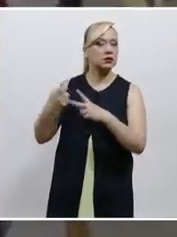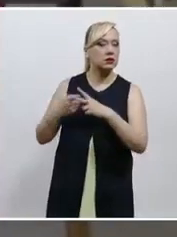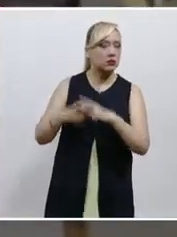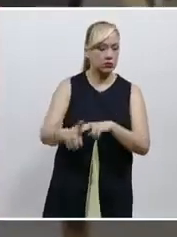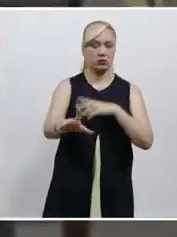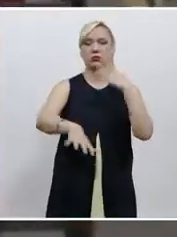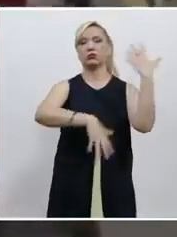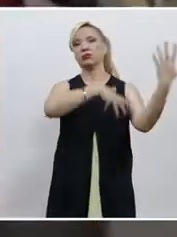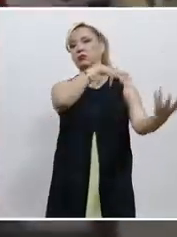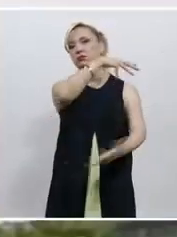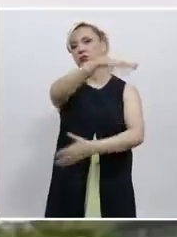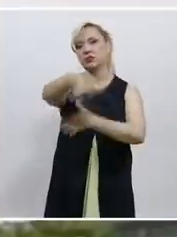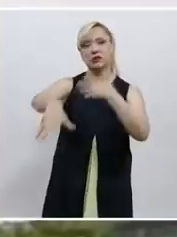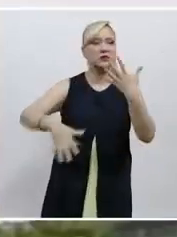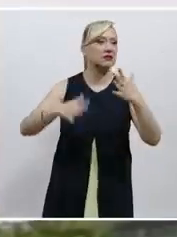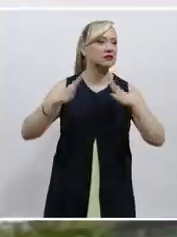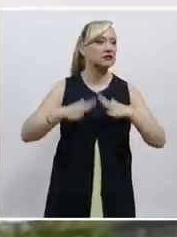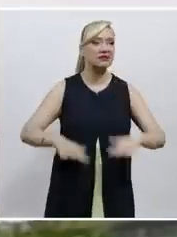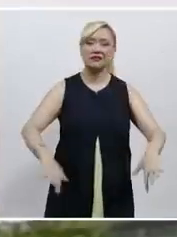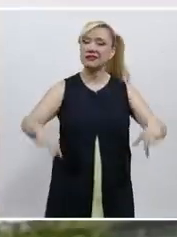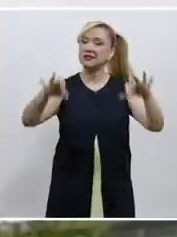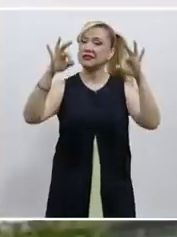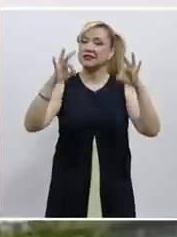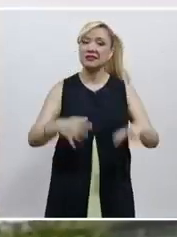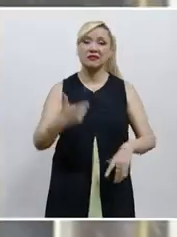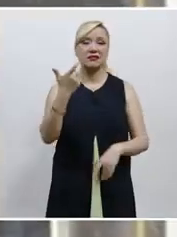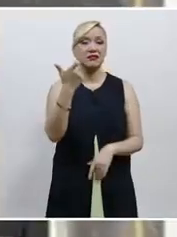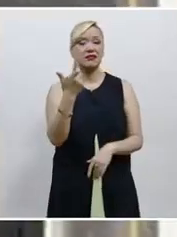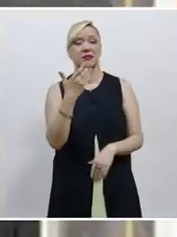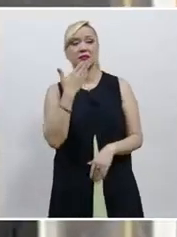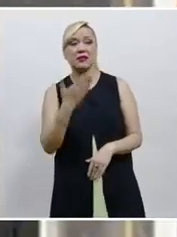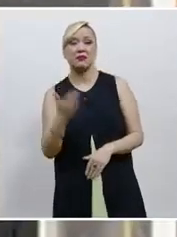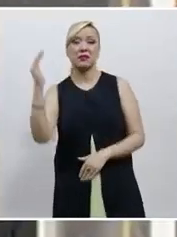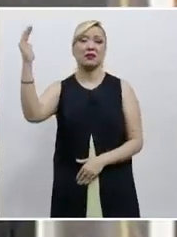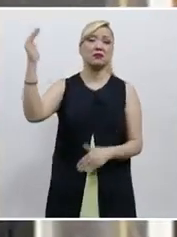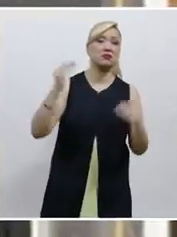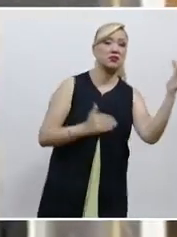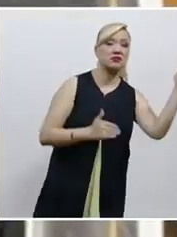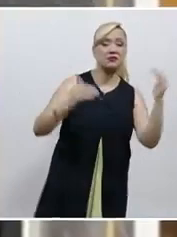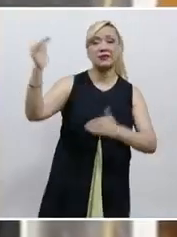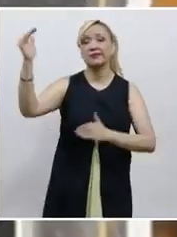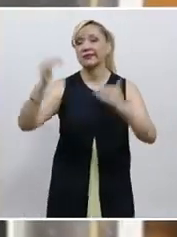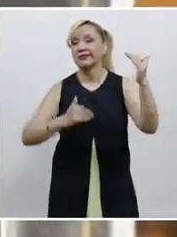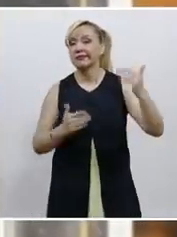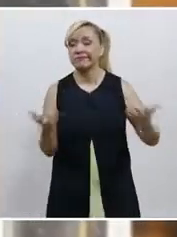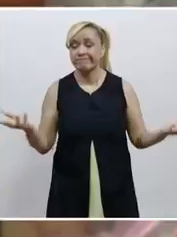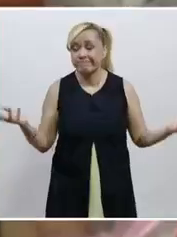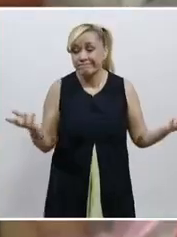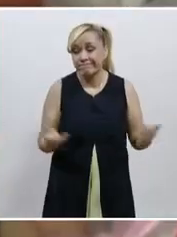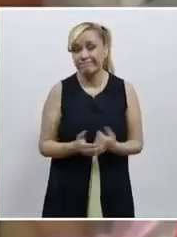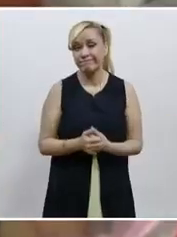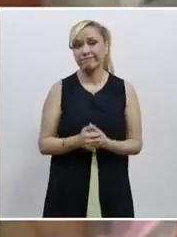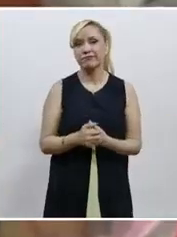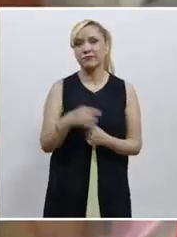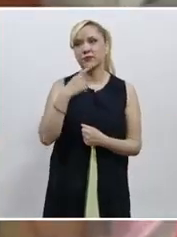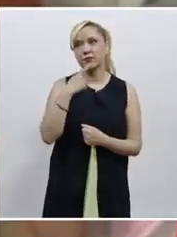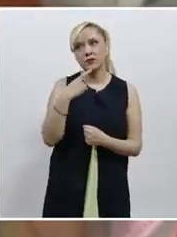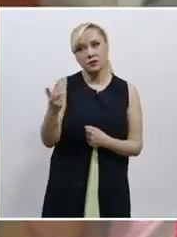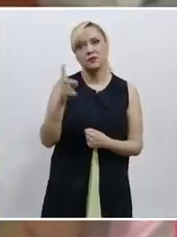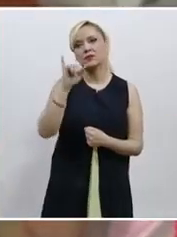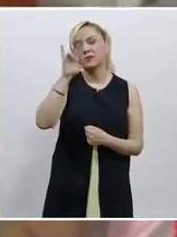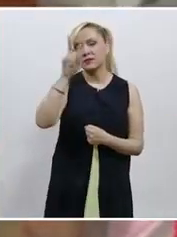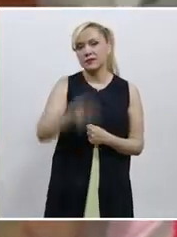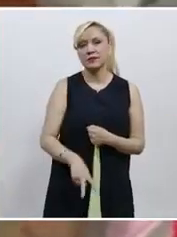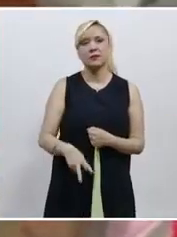que ha acentuado la incertidumbre y volatilidad de los mercados financieros. Señaló que si bien se han desacelerado